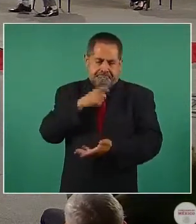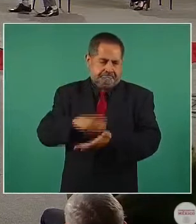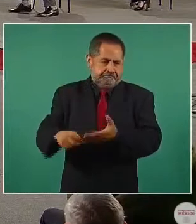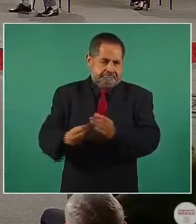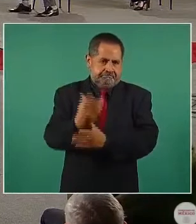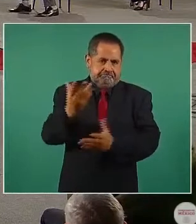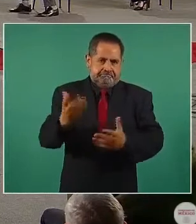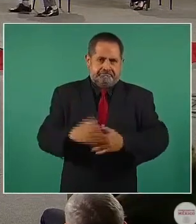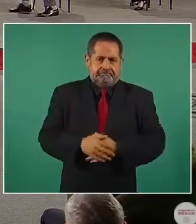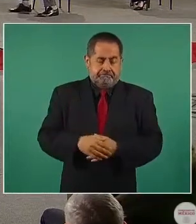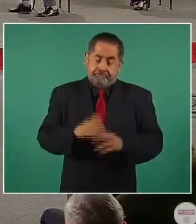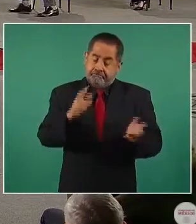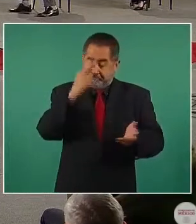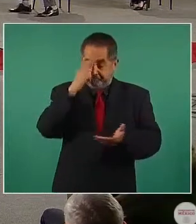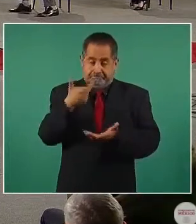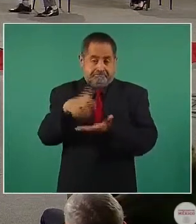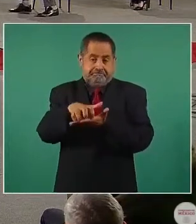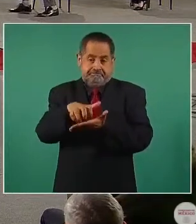la austeridad.